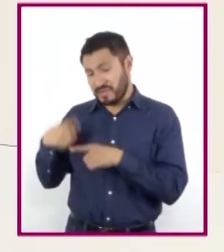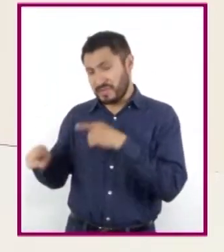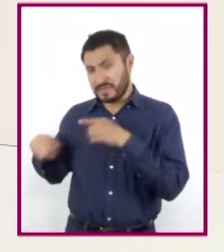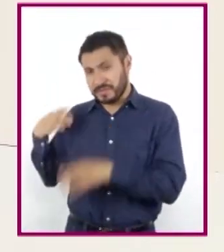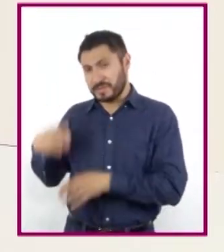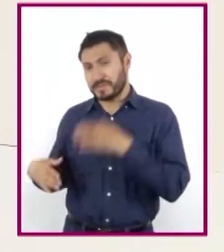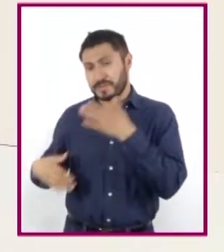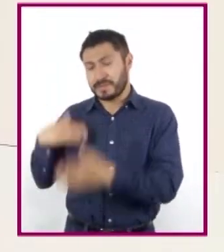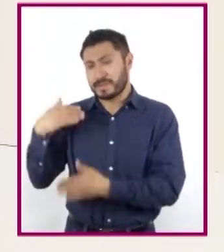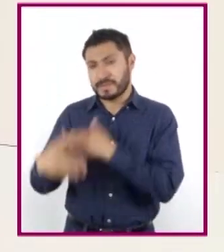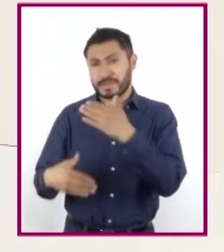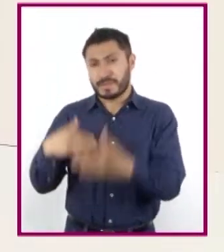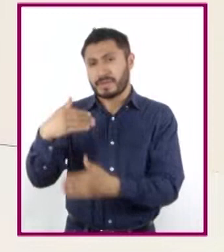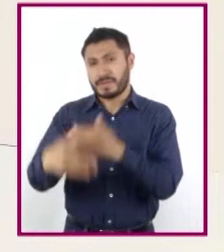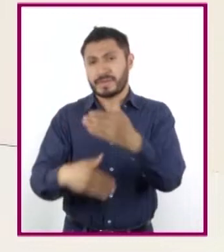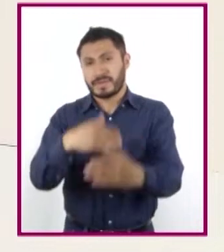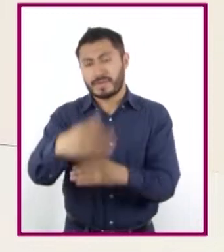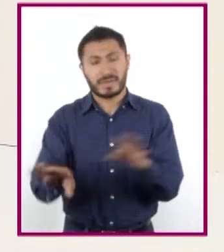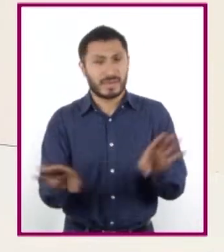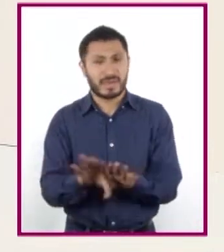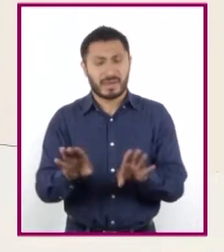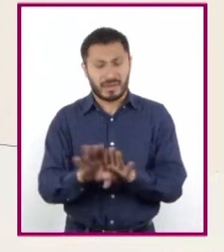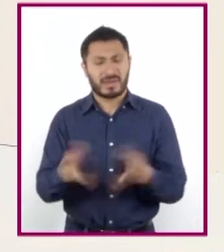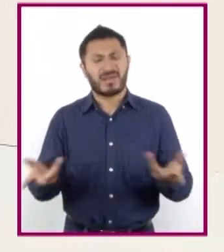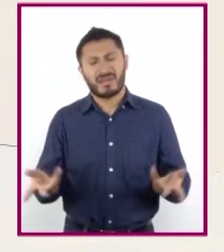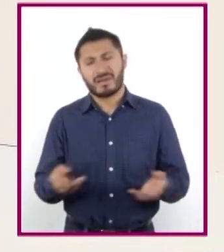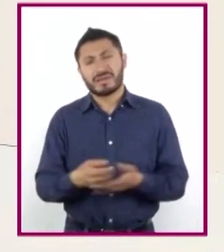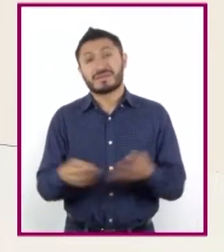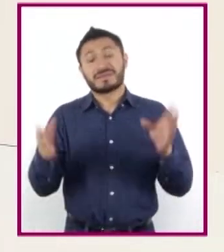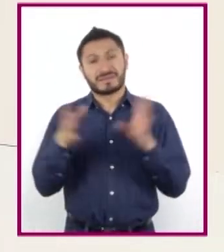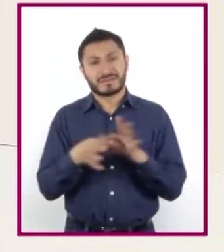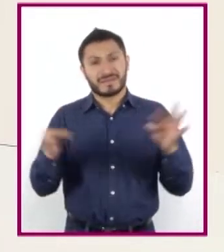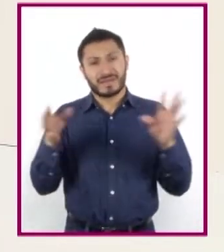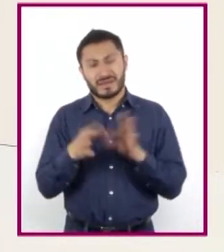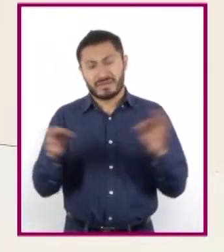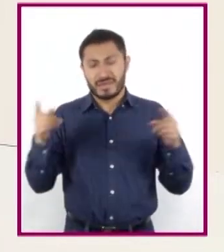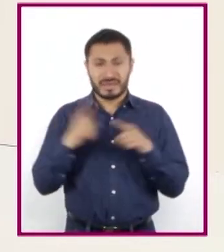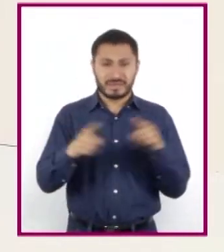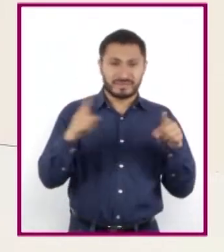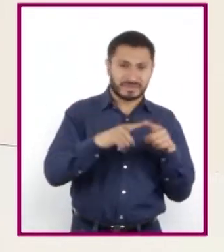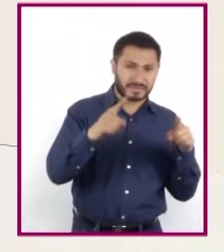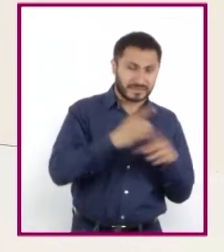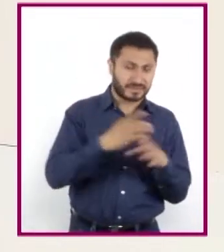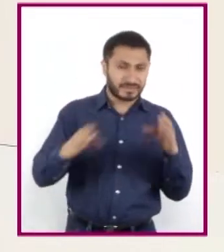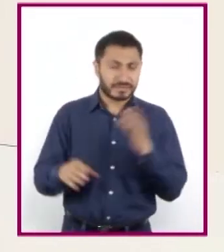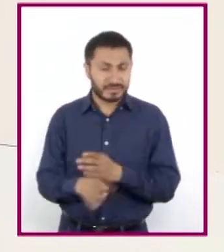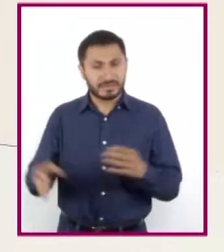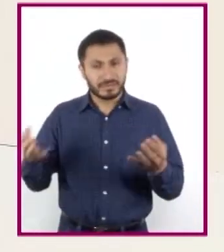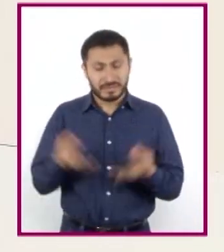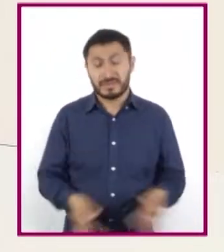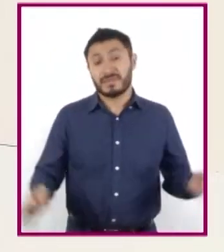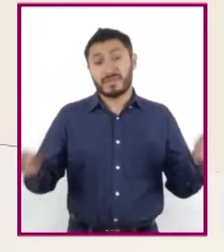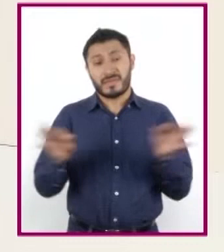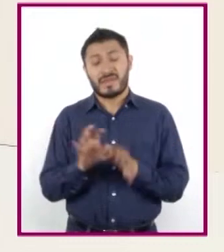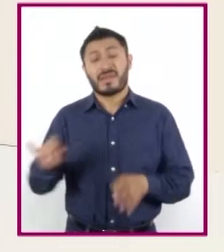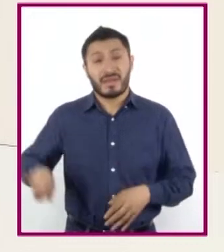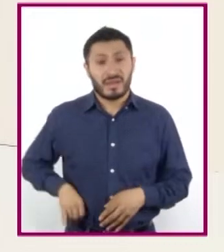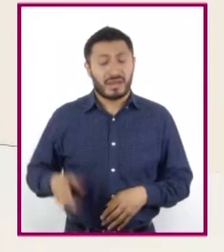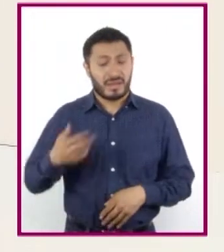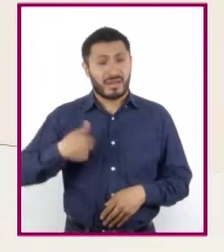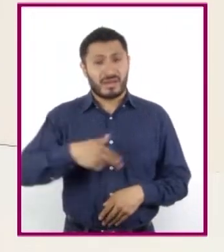impuesto la carga de vivir conscientemente la brevedad de la existencia individual, la certidumbre de que nuestros